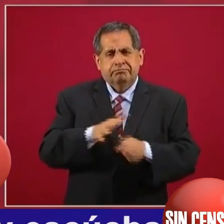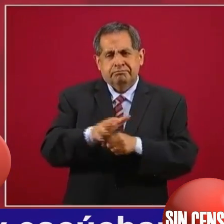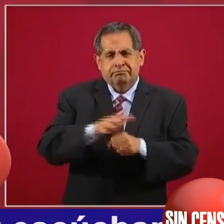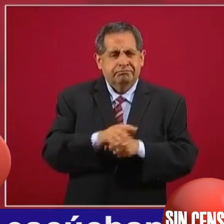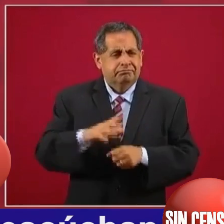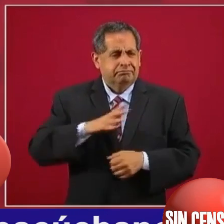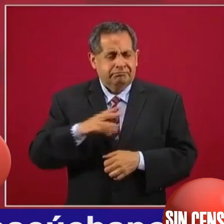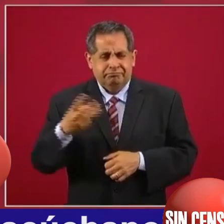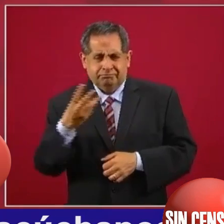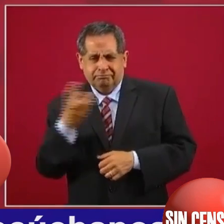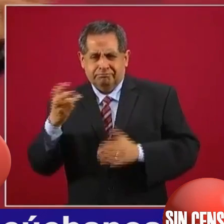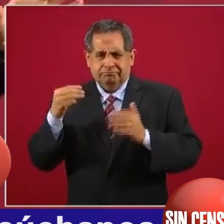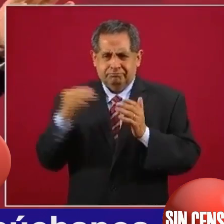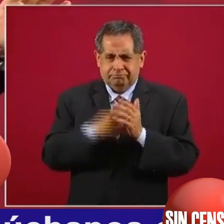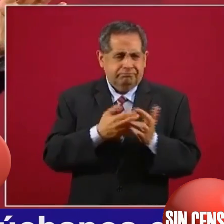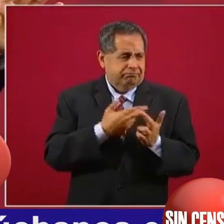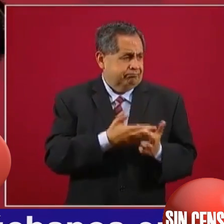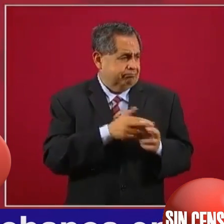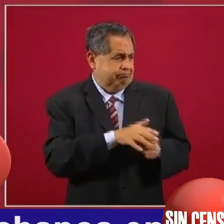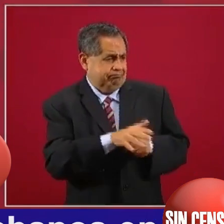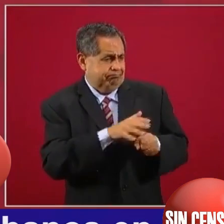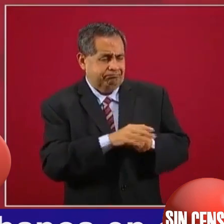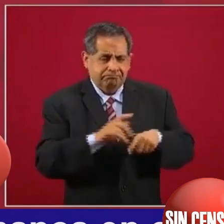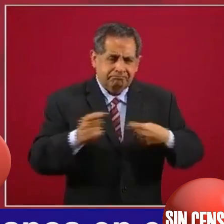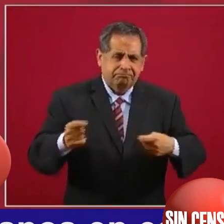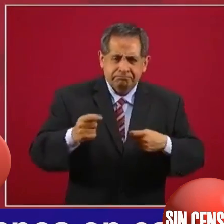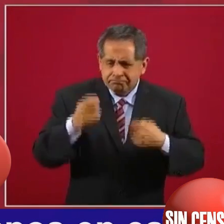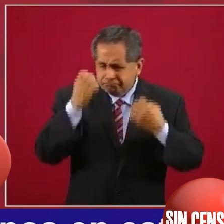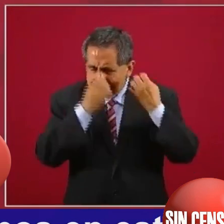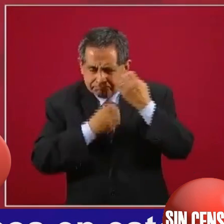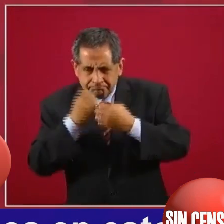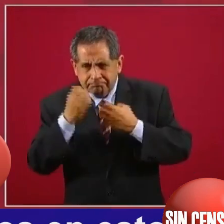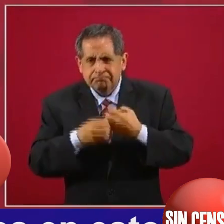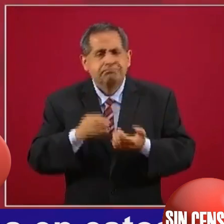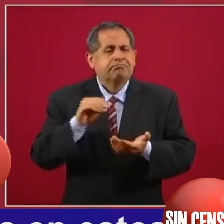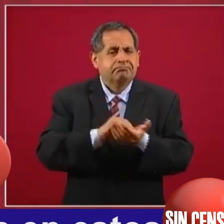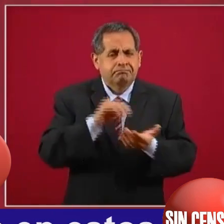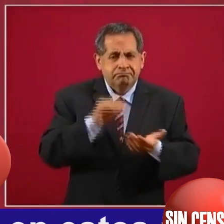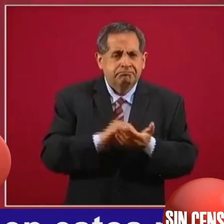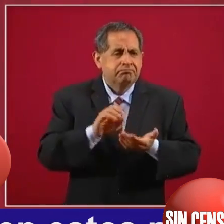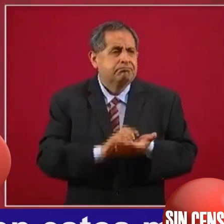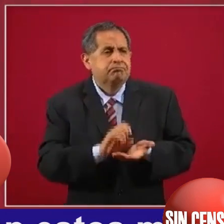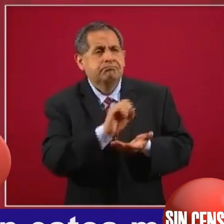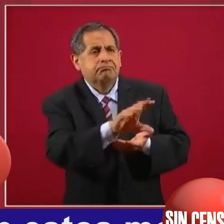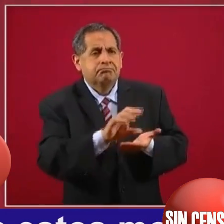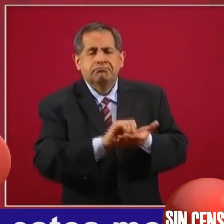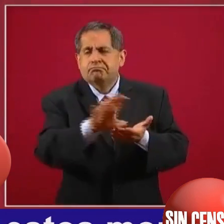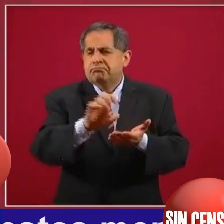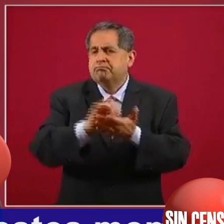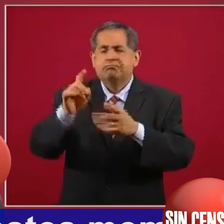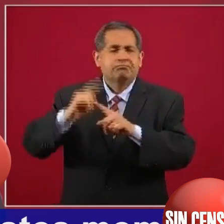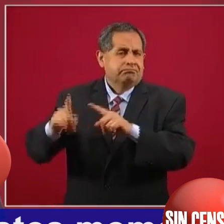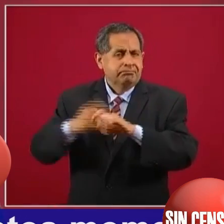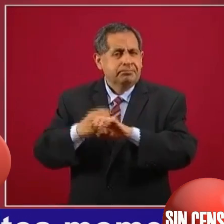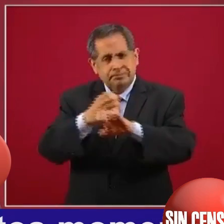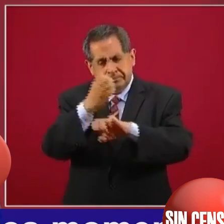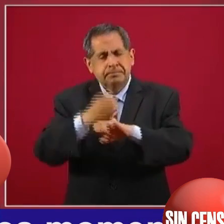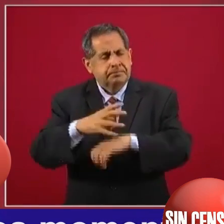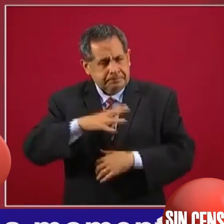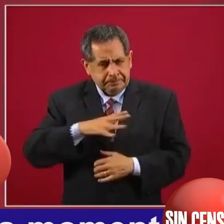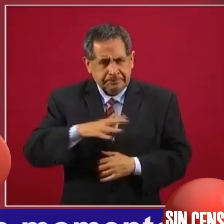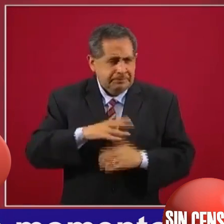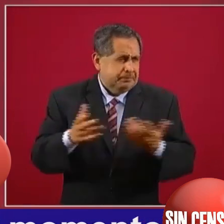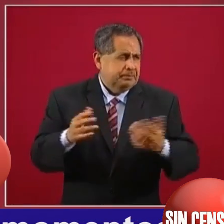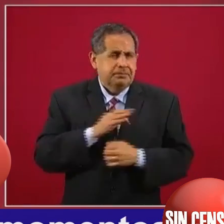más de 300,000 disponibles y continuamente las mandamos a las entidades federativas. Hemos tenido